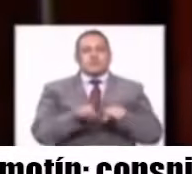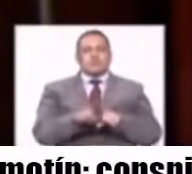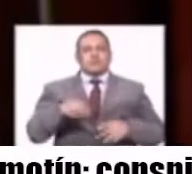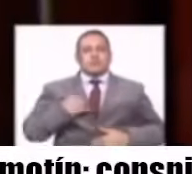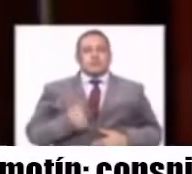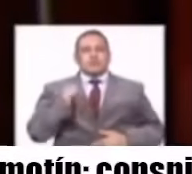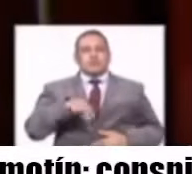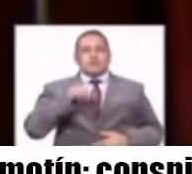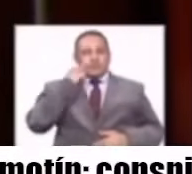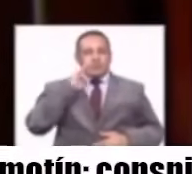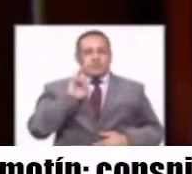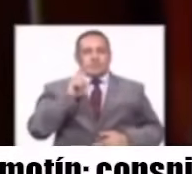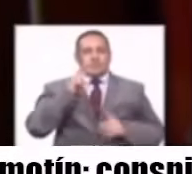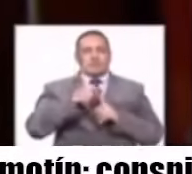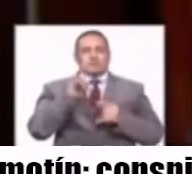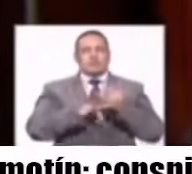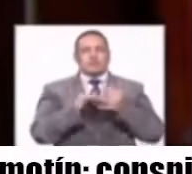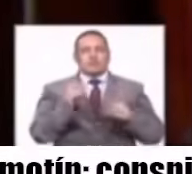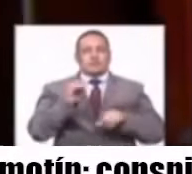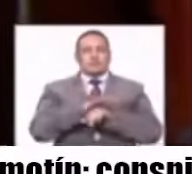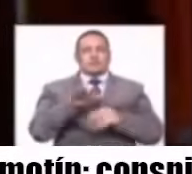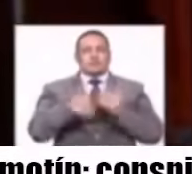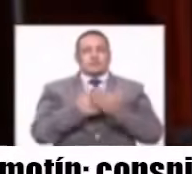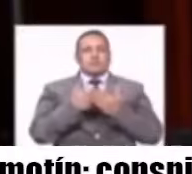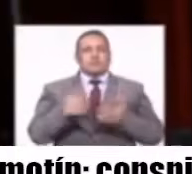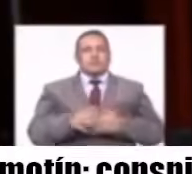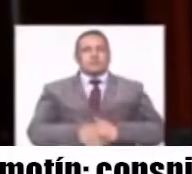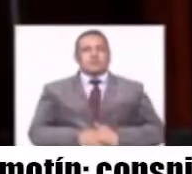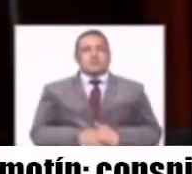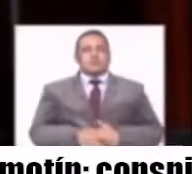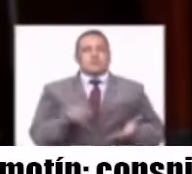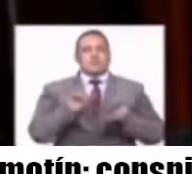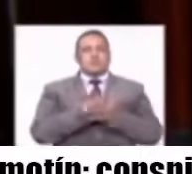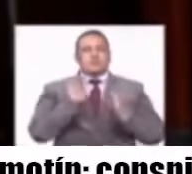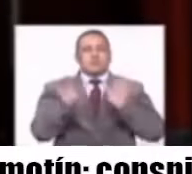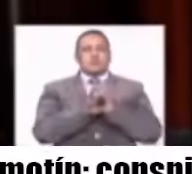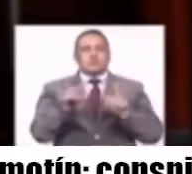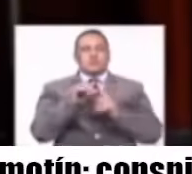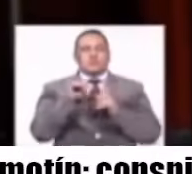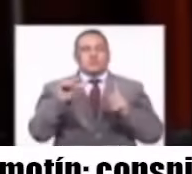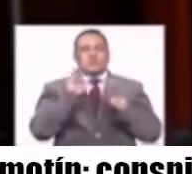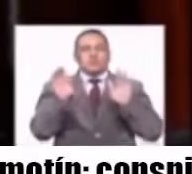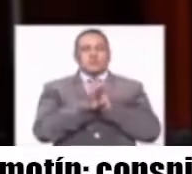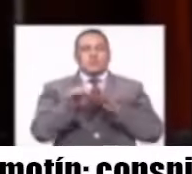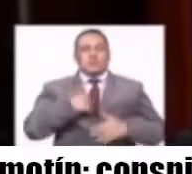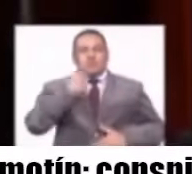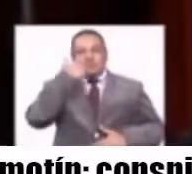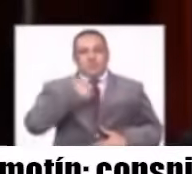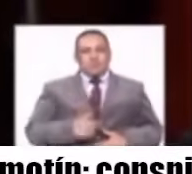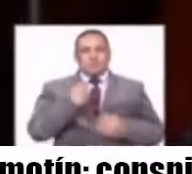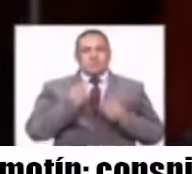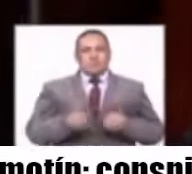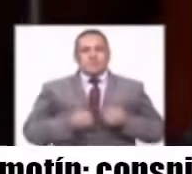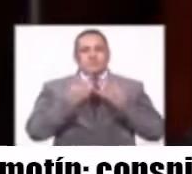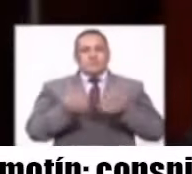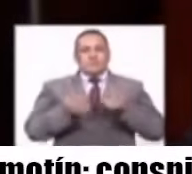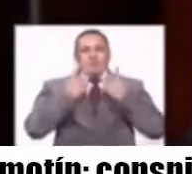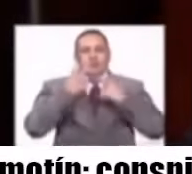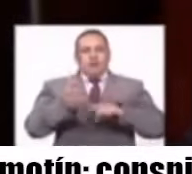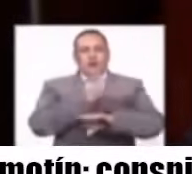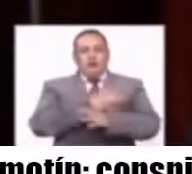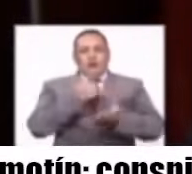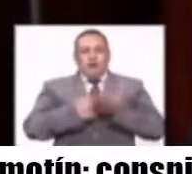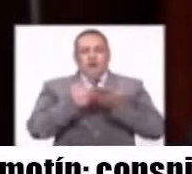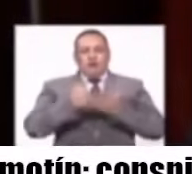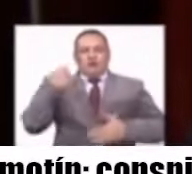señor Aníbal Torres respecto de una frase que personalmente yo había dicho en el debate